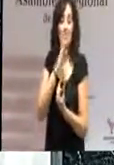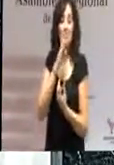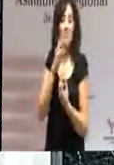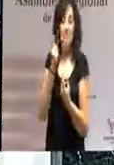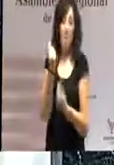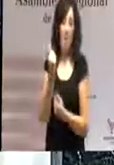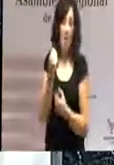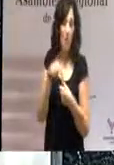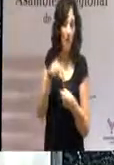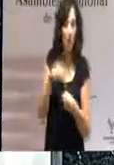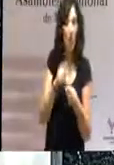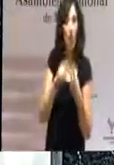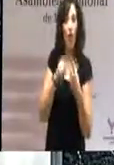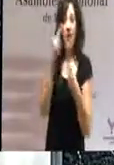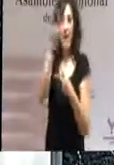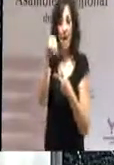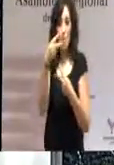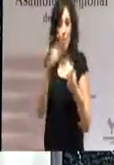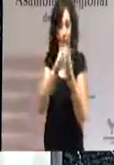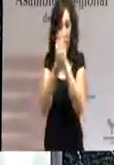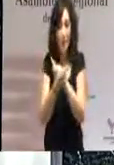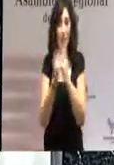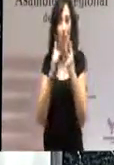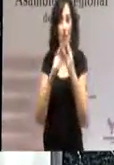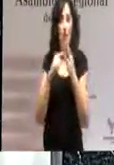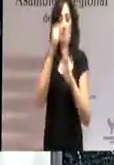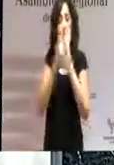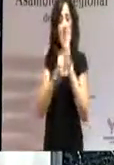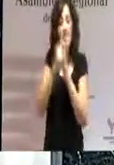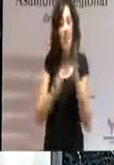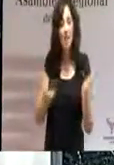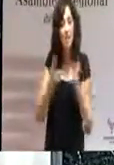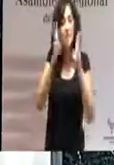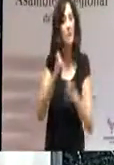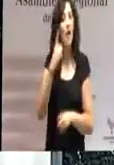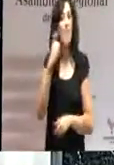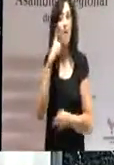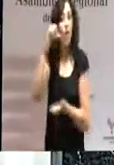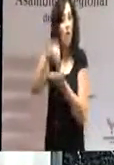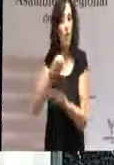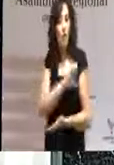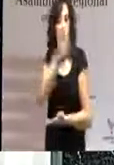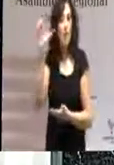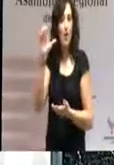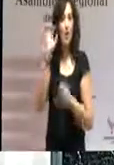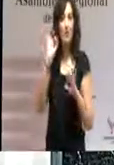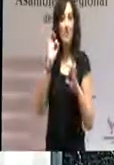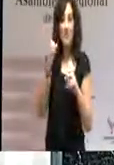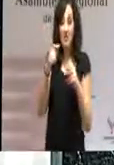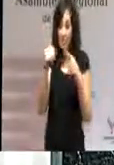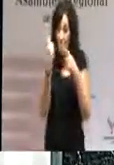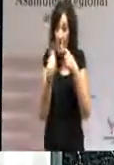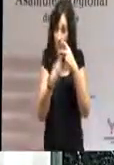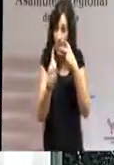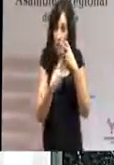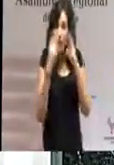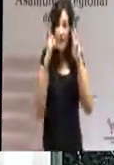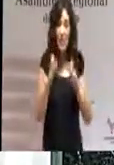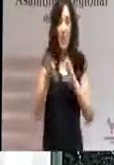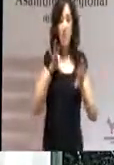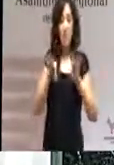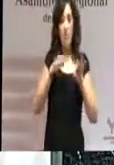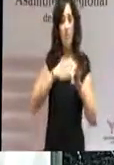petróleo, cambio del euro, medidas de estímulo del Banco Central Europeo, todo ajeno a las decisiones